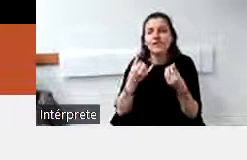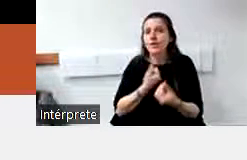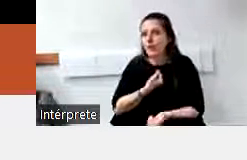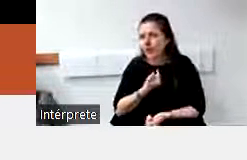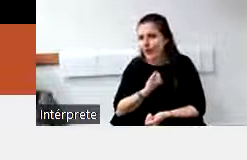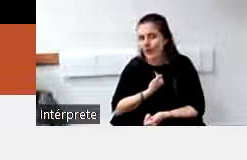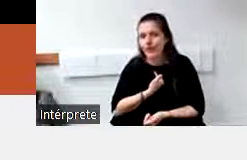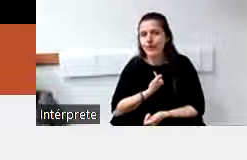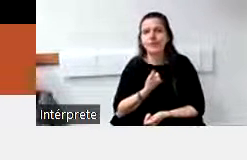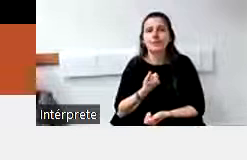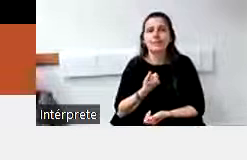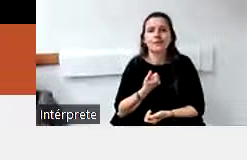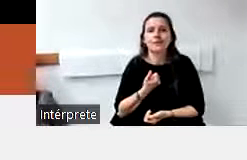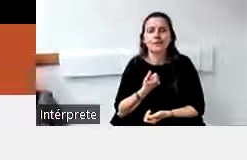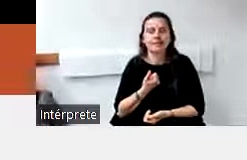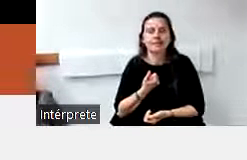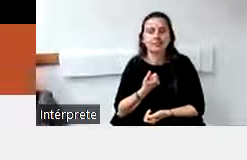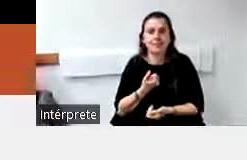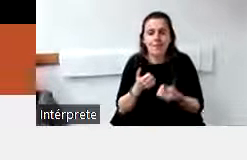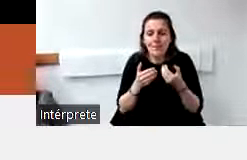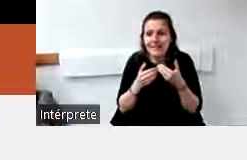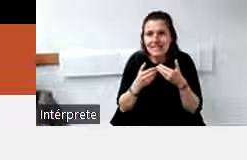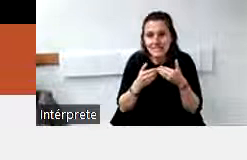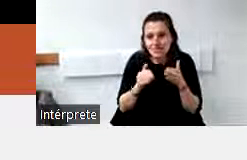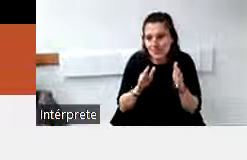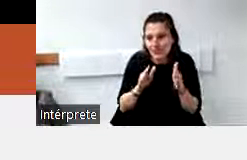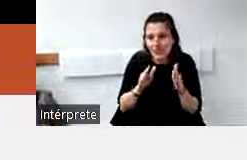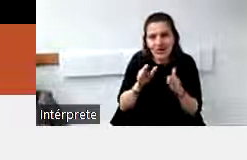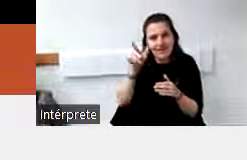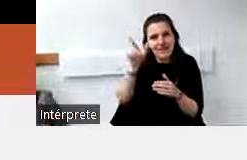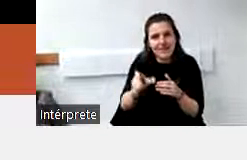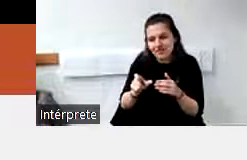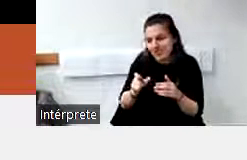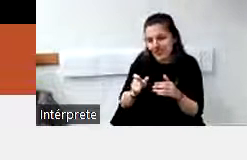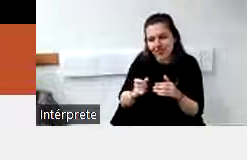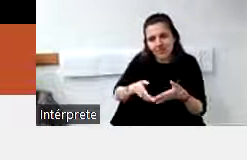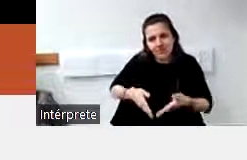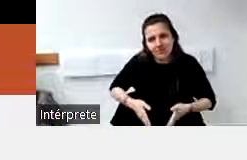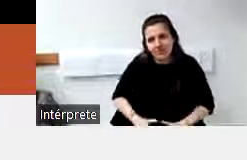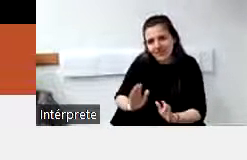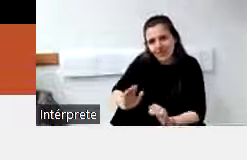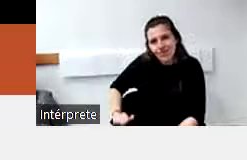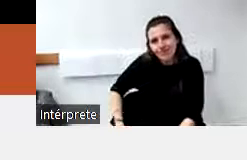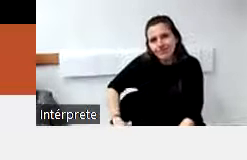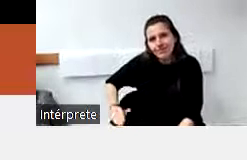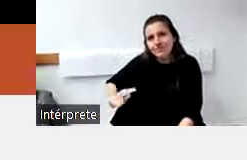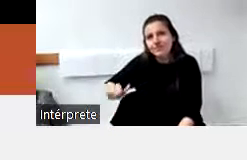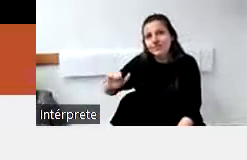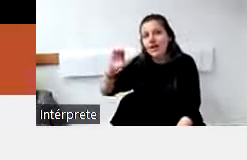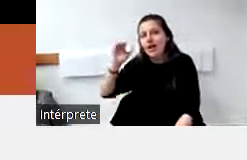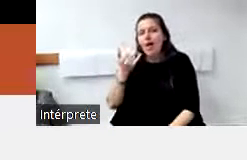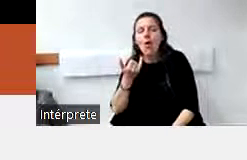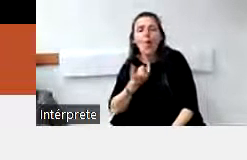desde el inicio, desde que nació, 2, 3, 4, 5 años, y cómo